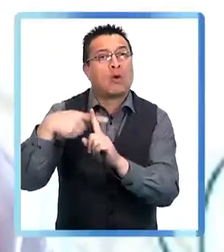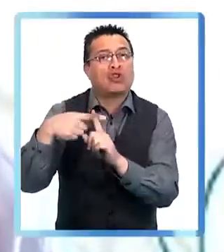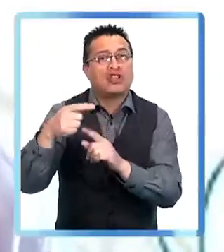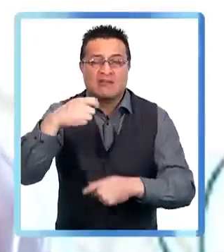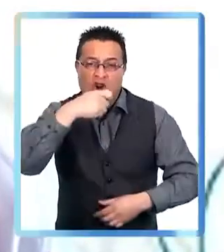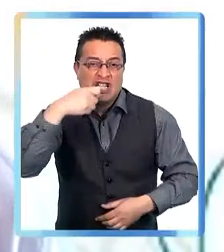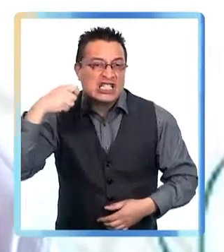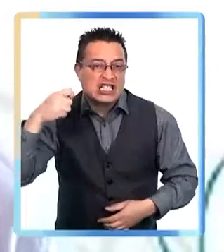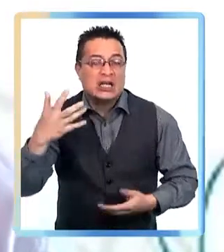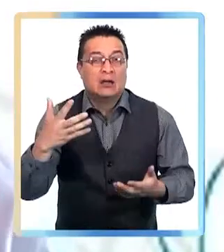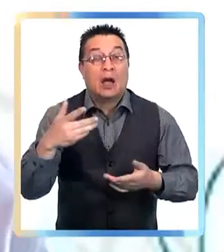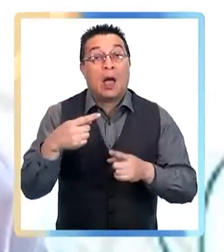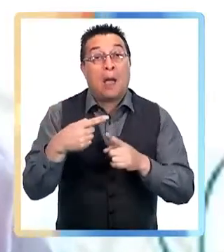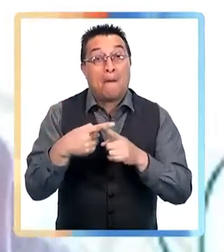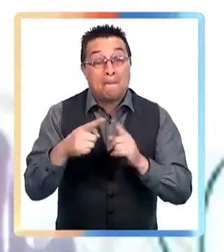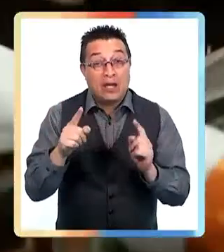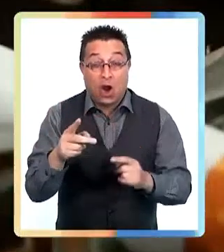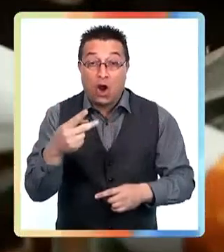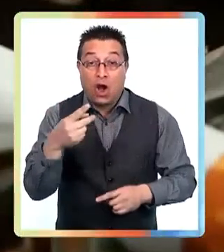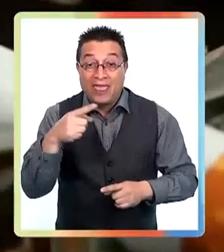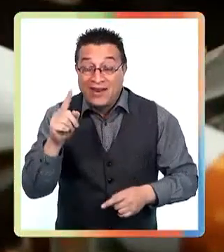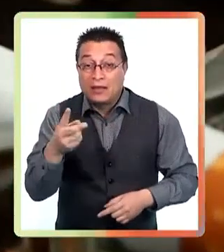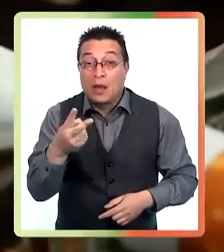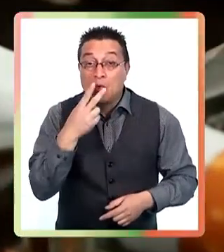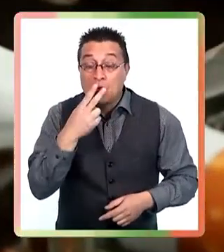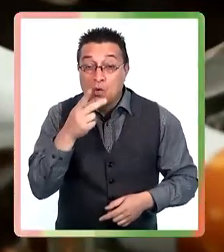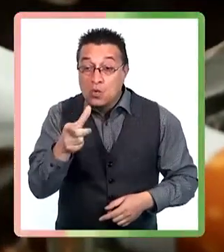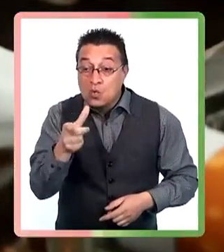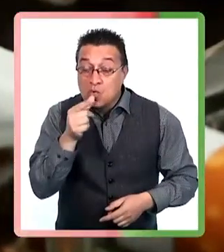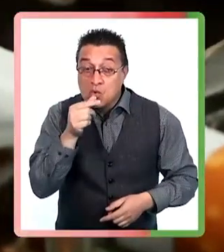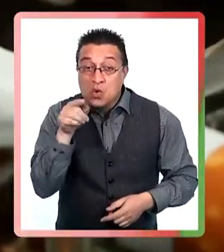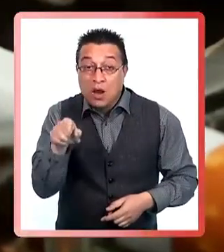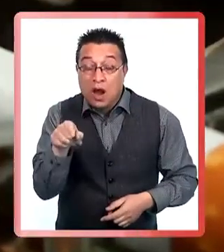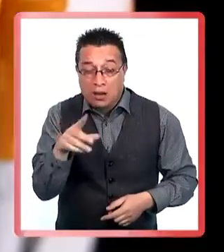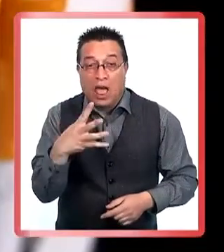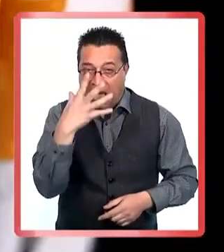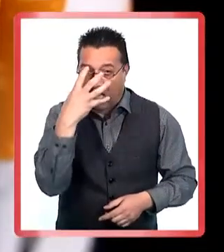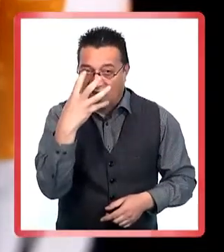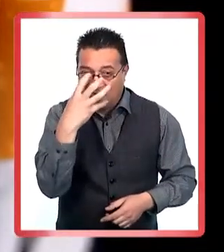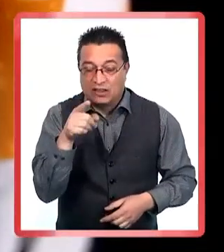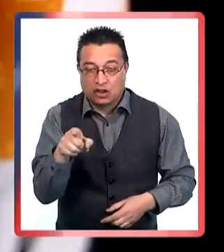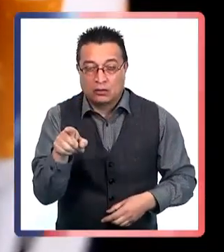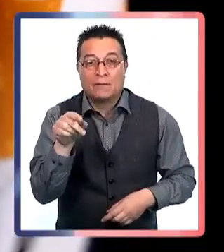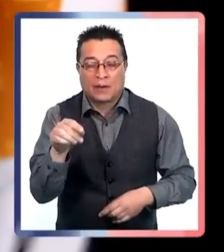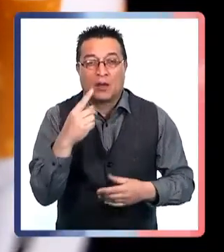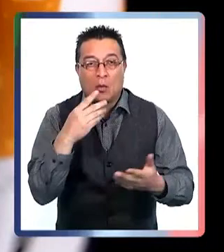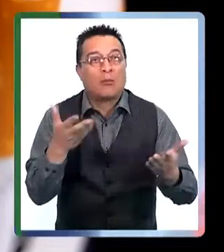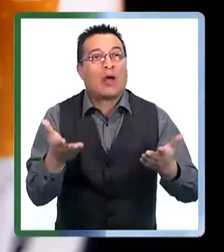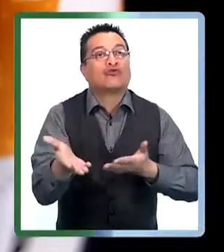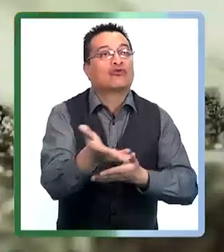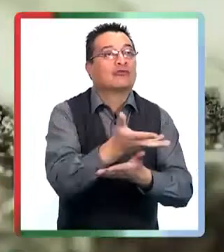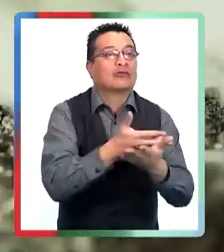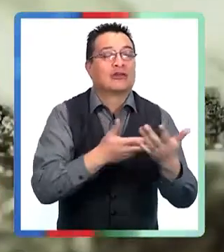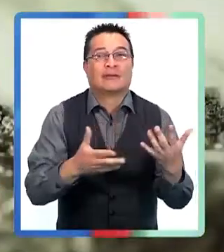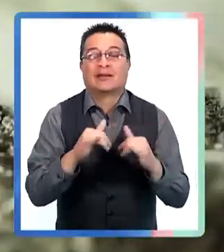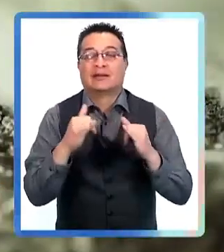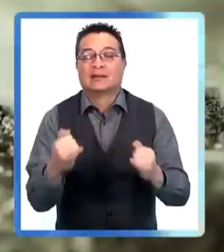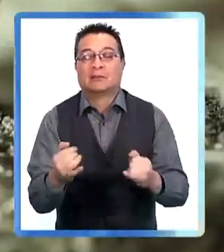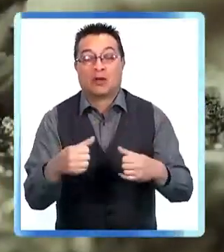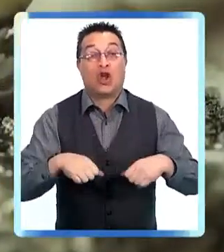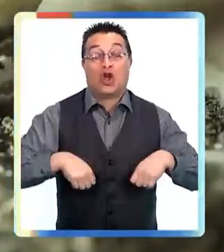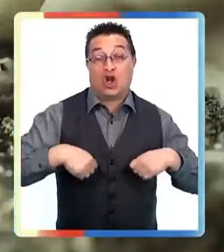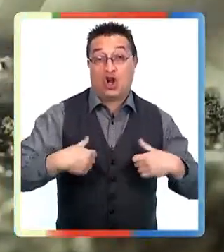hábito. ¿Ya? En cambio, el consumir cigarrillos es una adicción. Se usa mucho para socializar, y